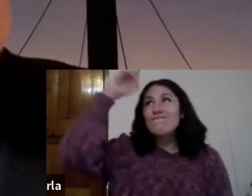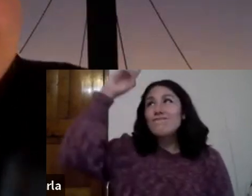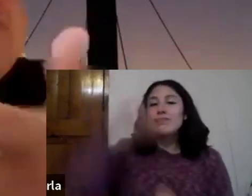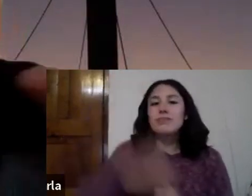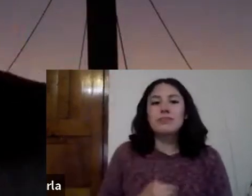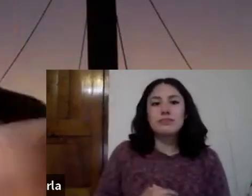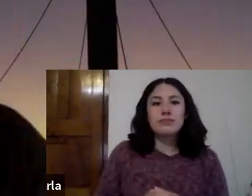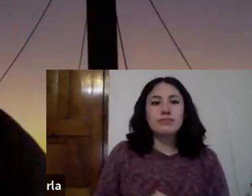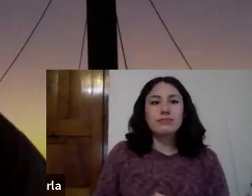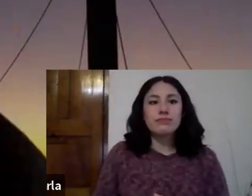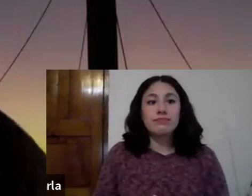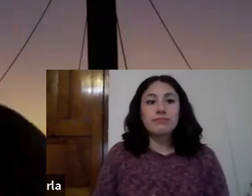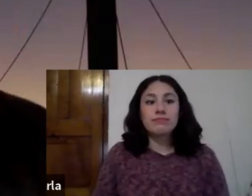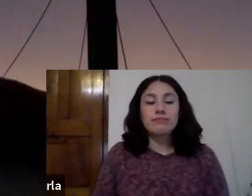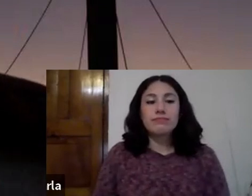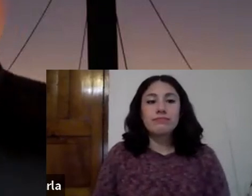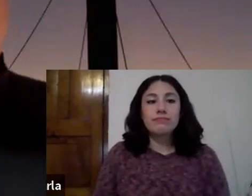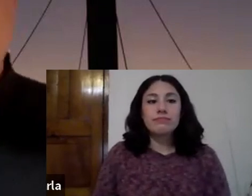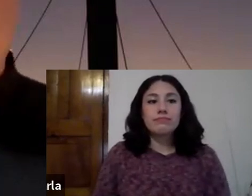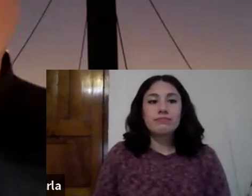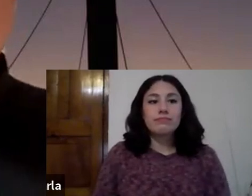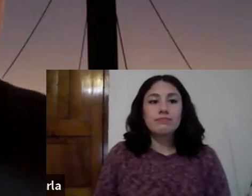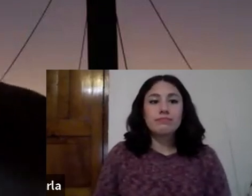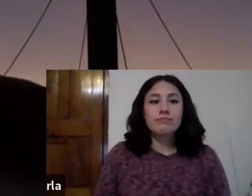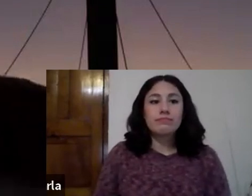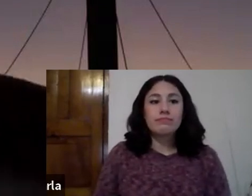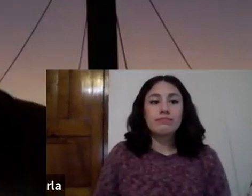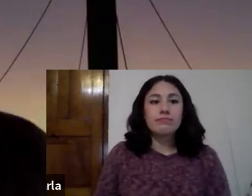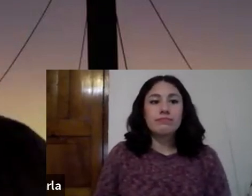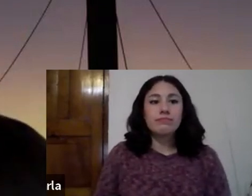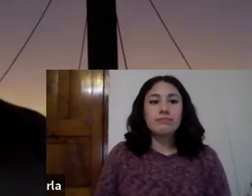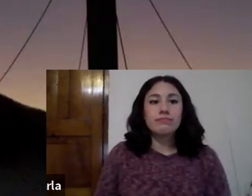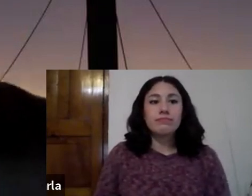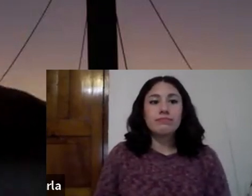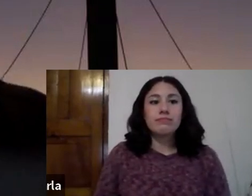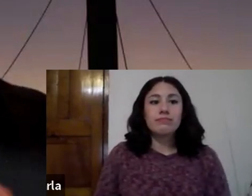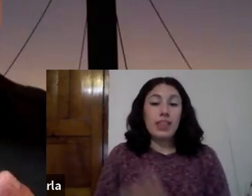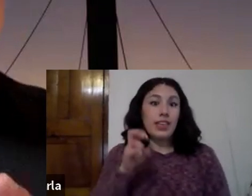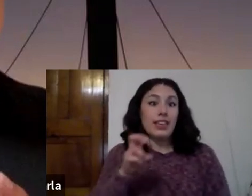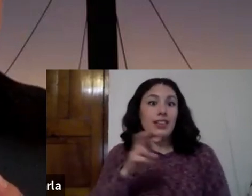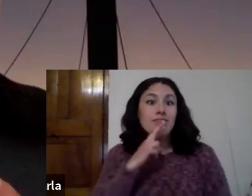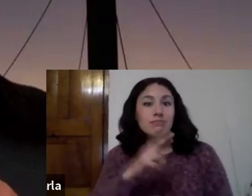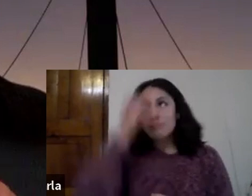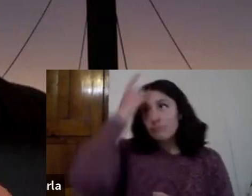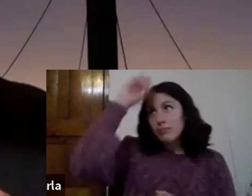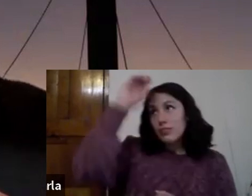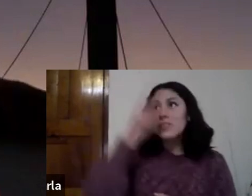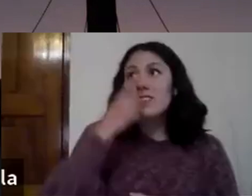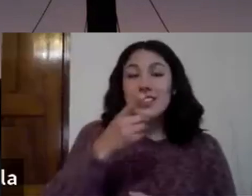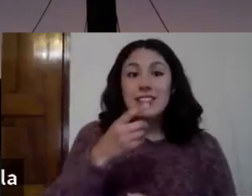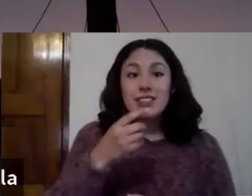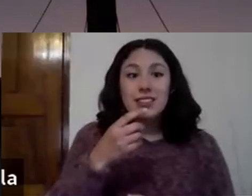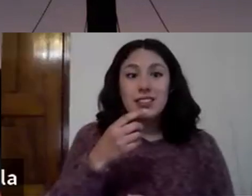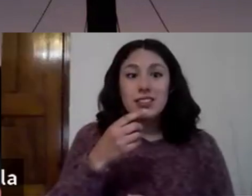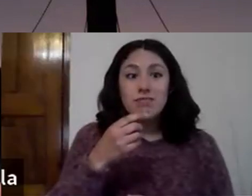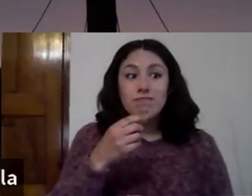Inclusive la respuesta de Dios nos demuestra lo poco que Moisés posiblemente lo conocía. Piense que le